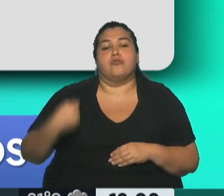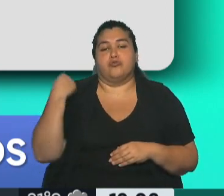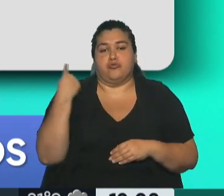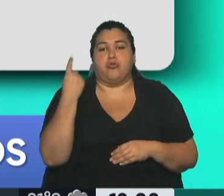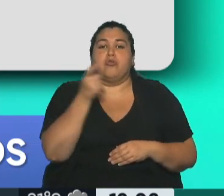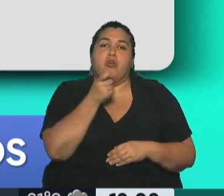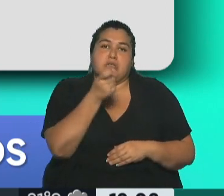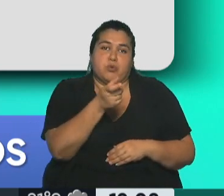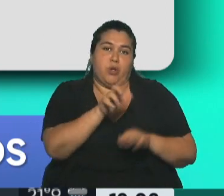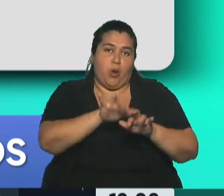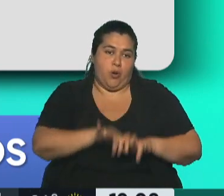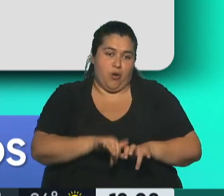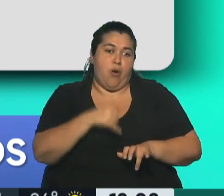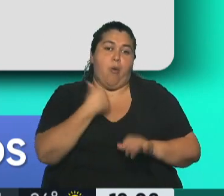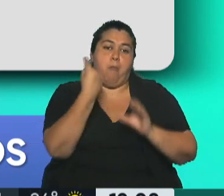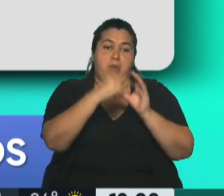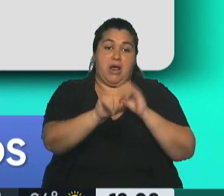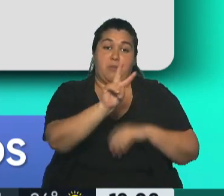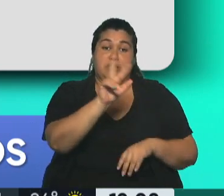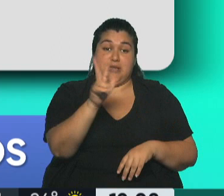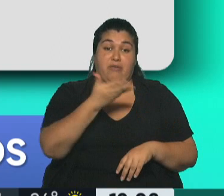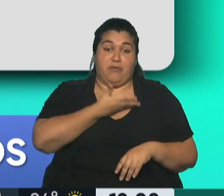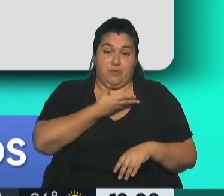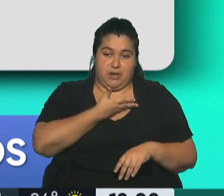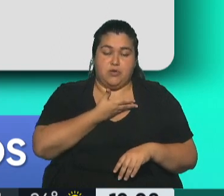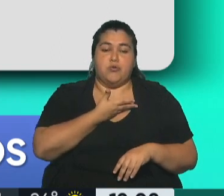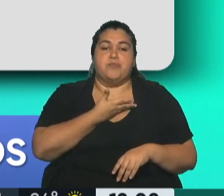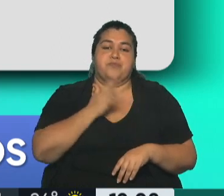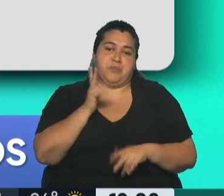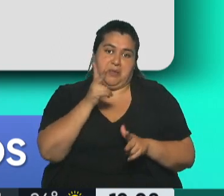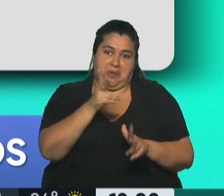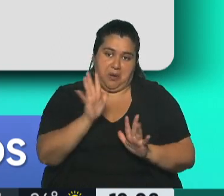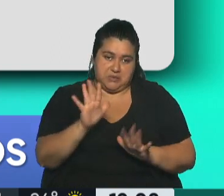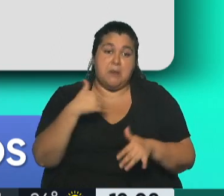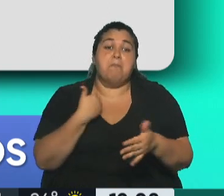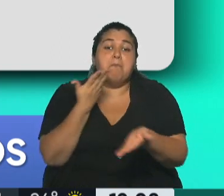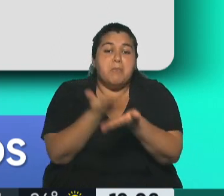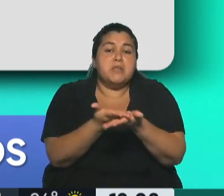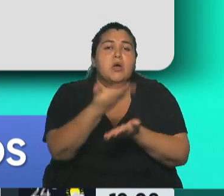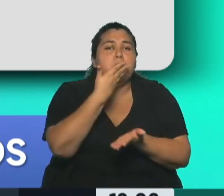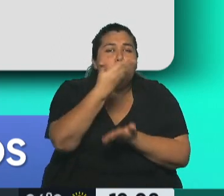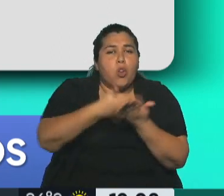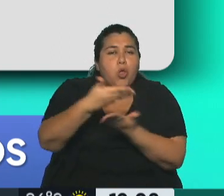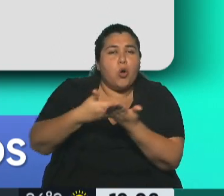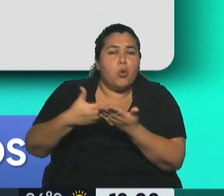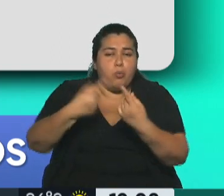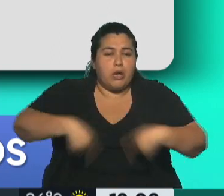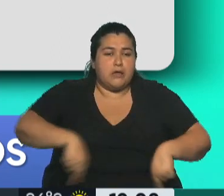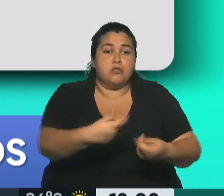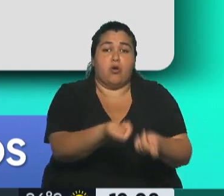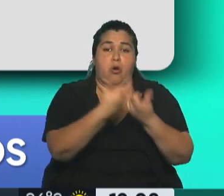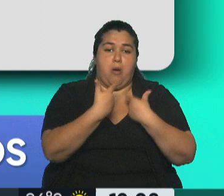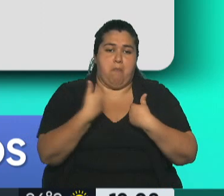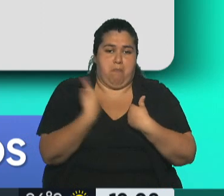un mail el día 23 de febrero dice el ministro del interior Guillermo Franco requiriéndole la documentación necesaria para